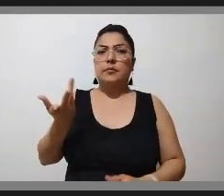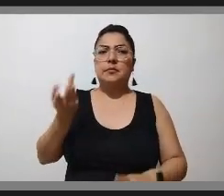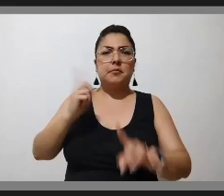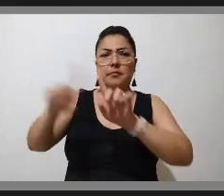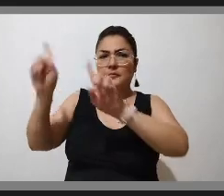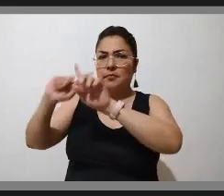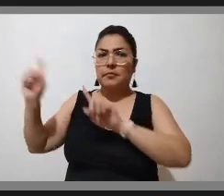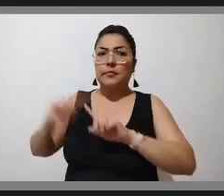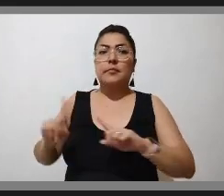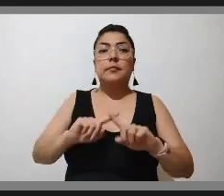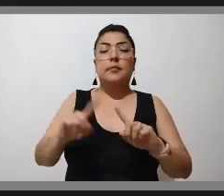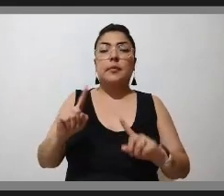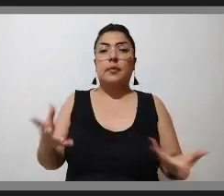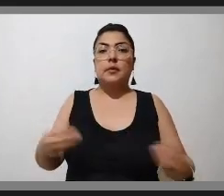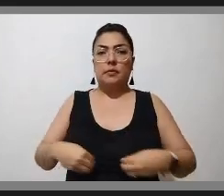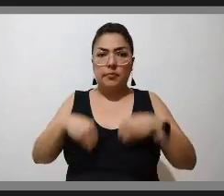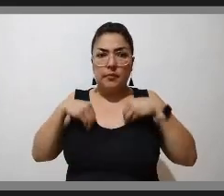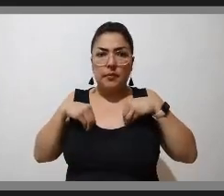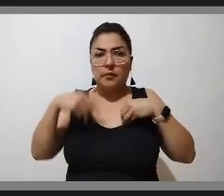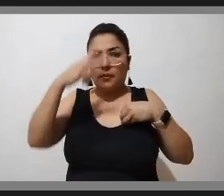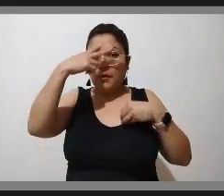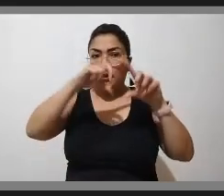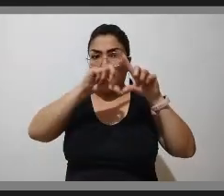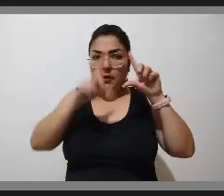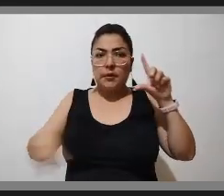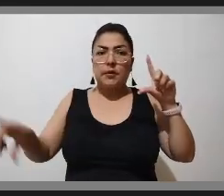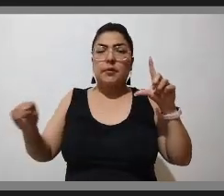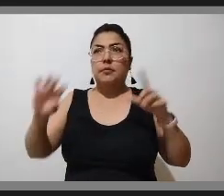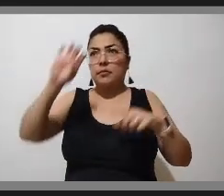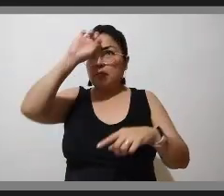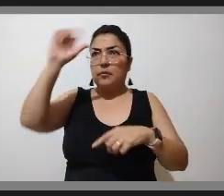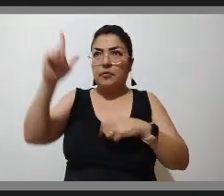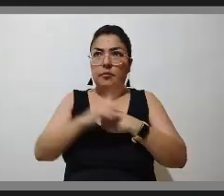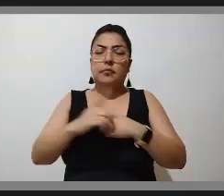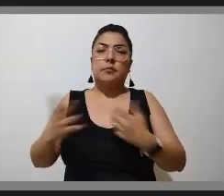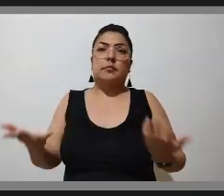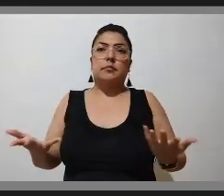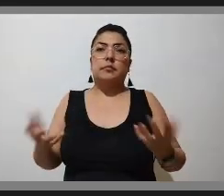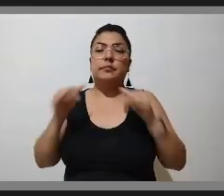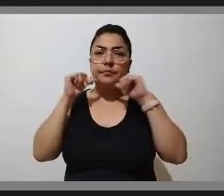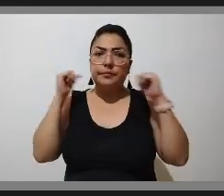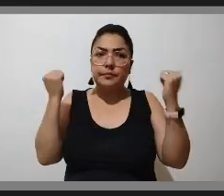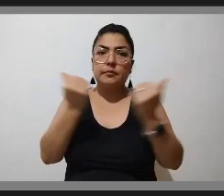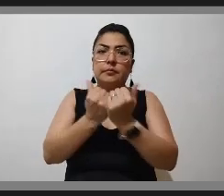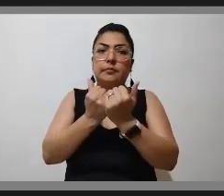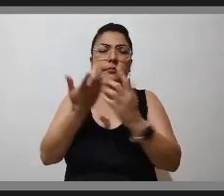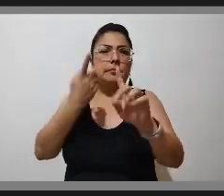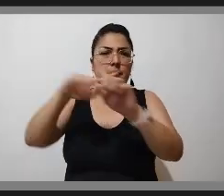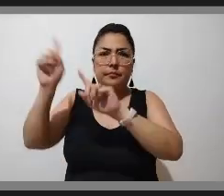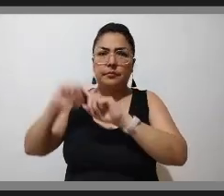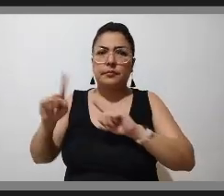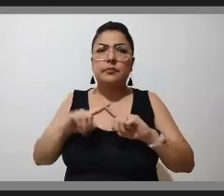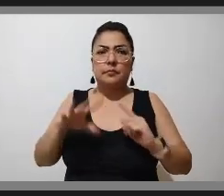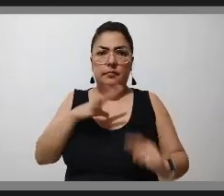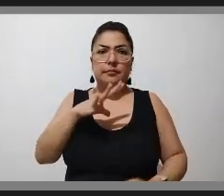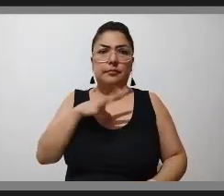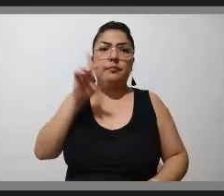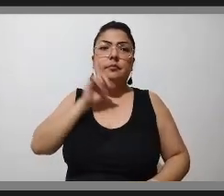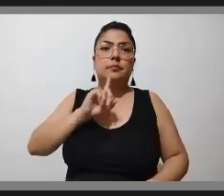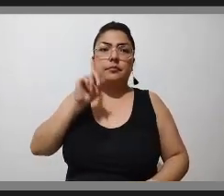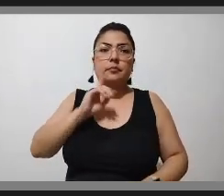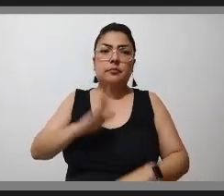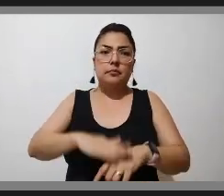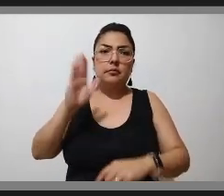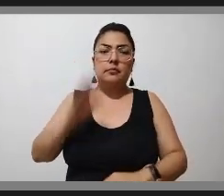cualquier giro de la vida social del país, ya sea cultural, asociaciones, etcétera.